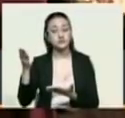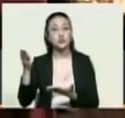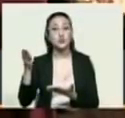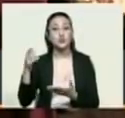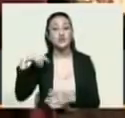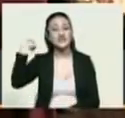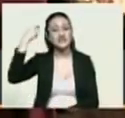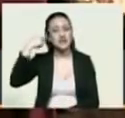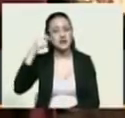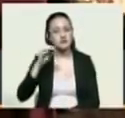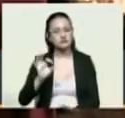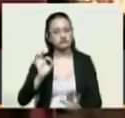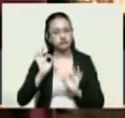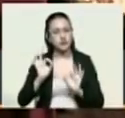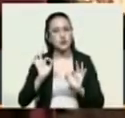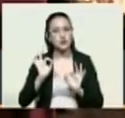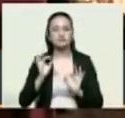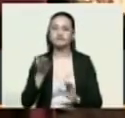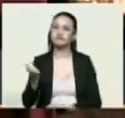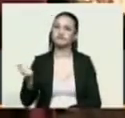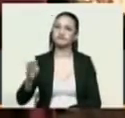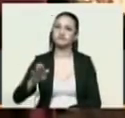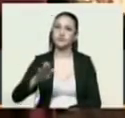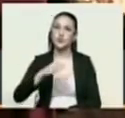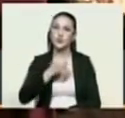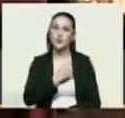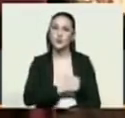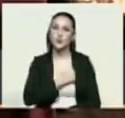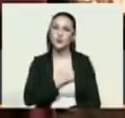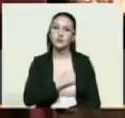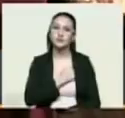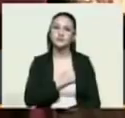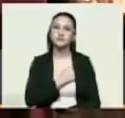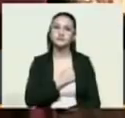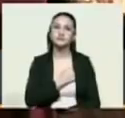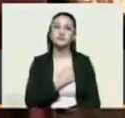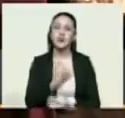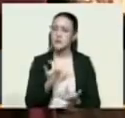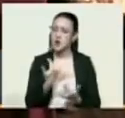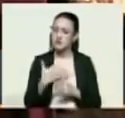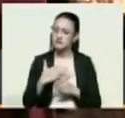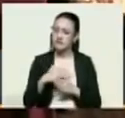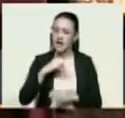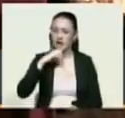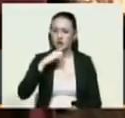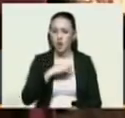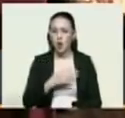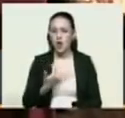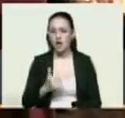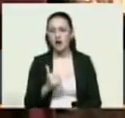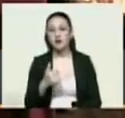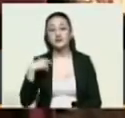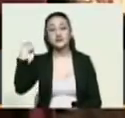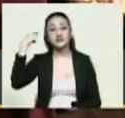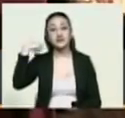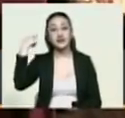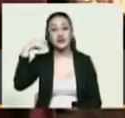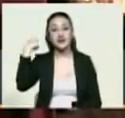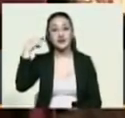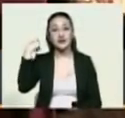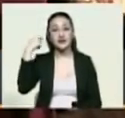cinematografía, que se nos ha ido dejando un gran legado en la cinematografía